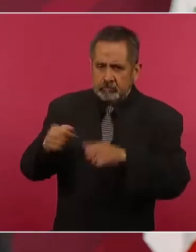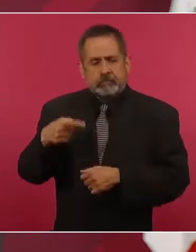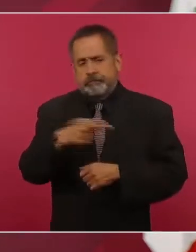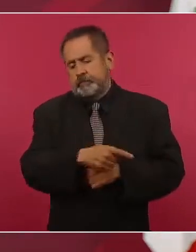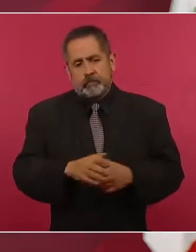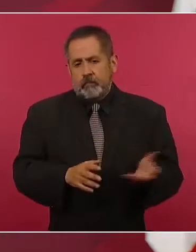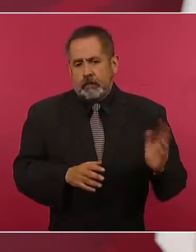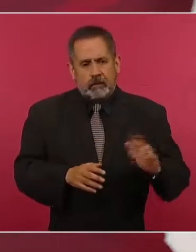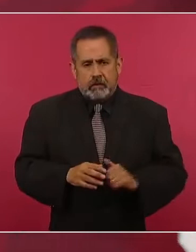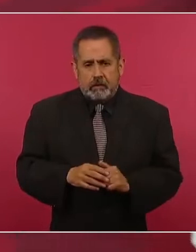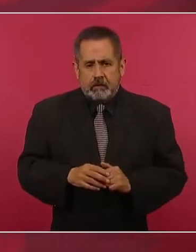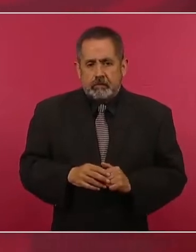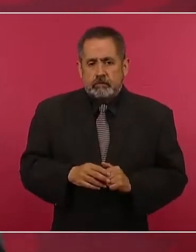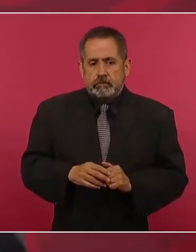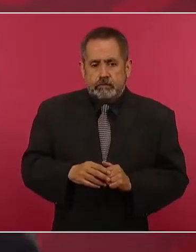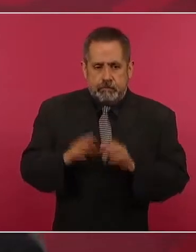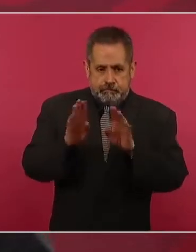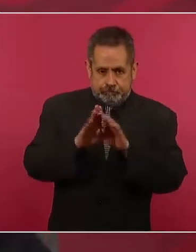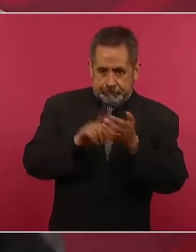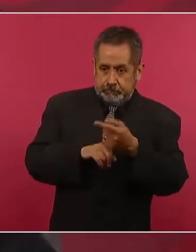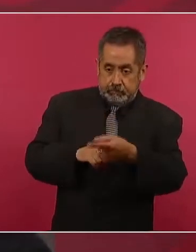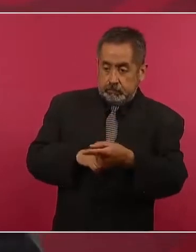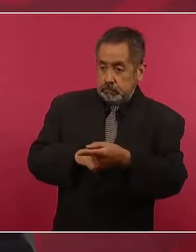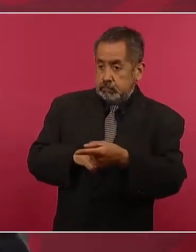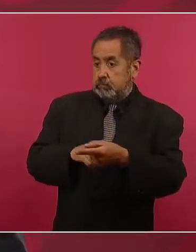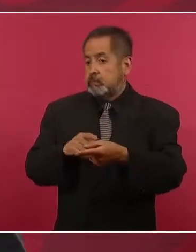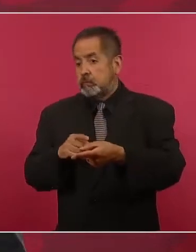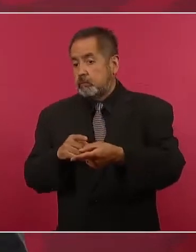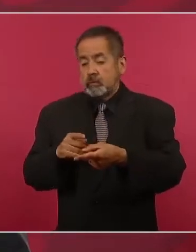que pueda ser atendido el que tiene dinero